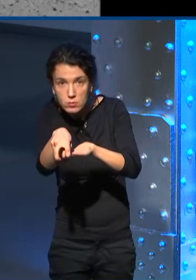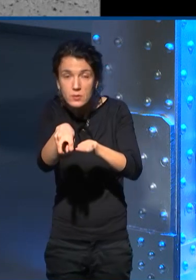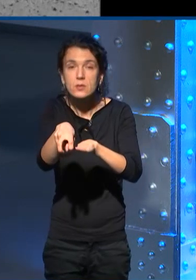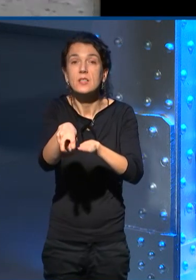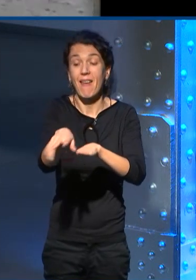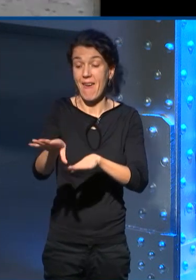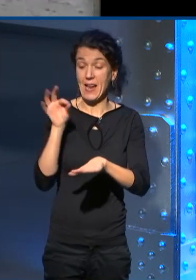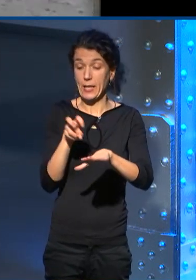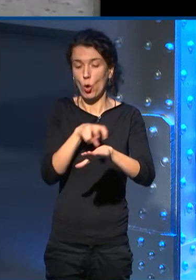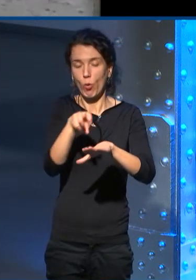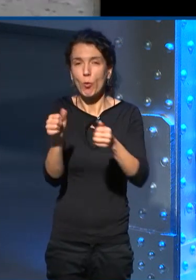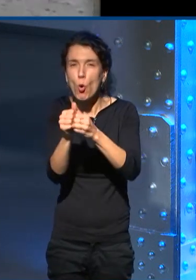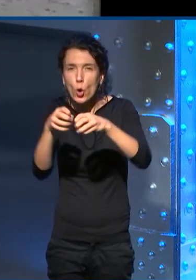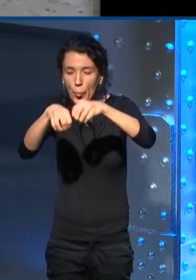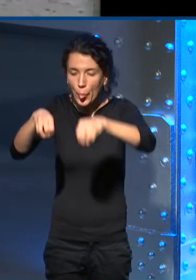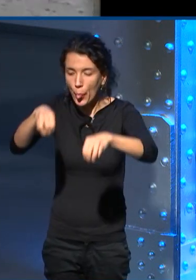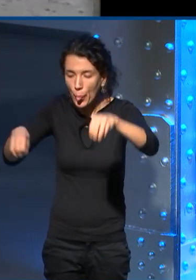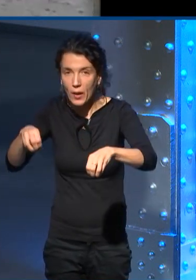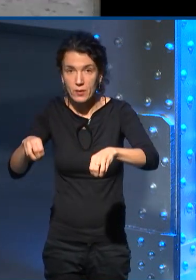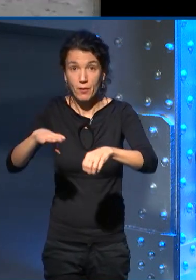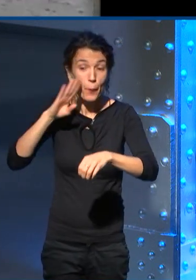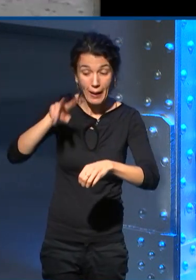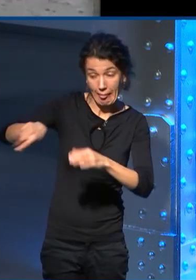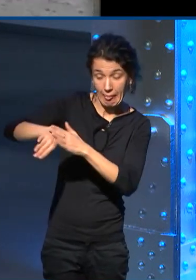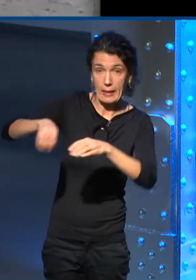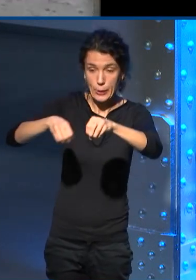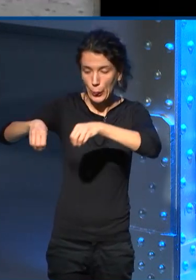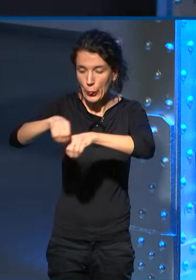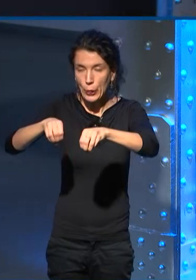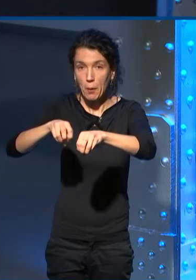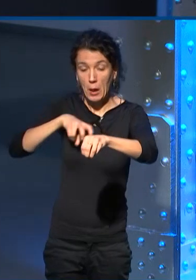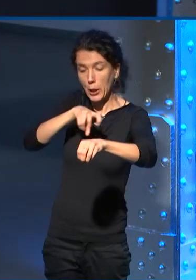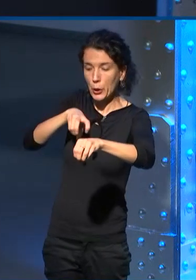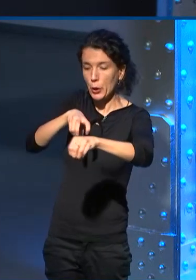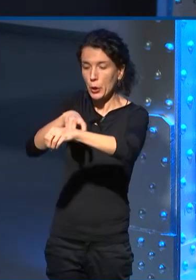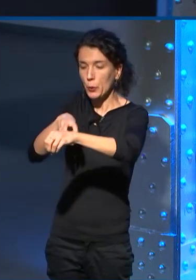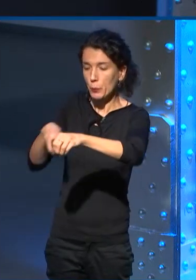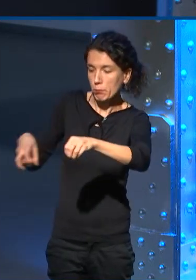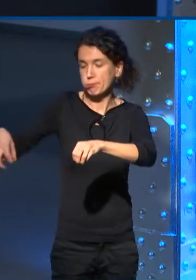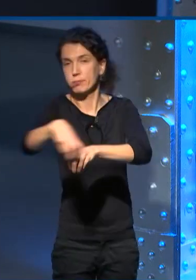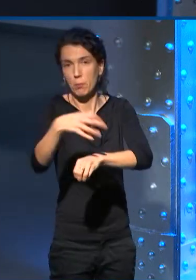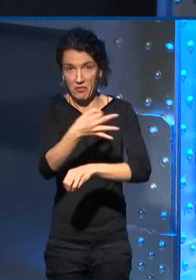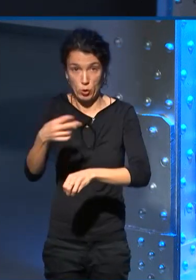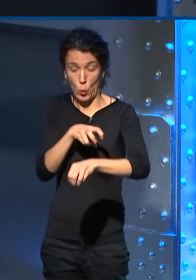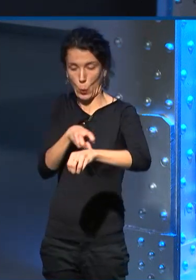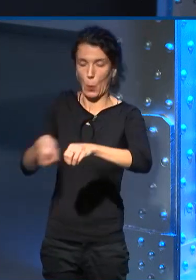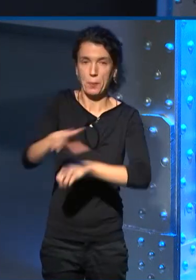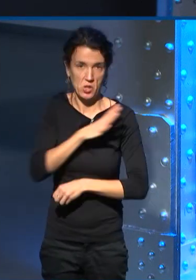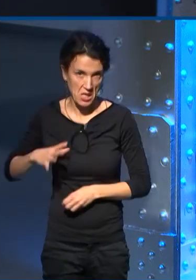él eligió esquivar estas pequeñas rocas que se ven aquí a la derecha, que eran pequeñitas, pero efectivamente acertadamente dijo, bueno, yo las esquivo por si